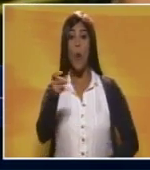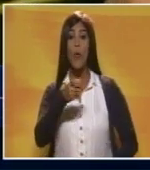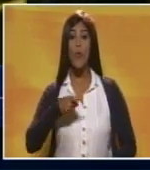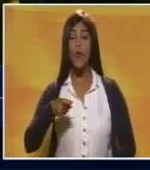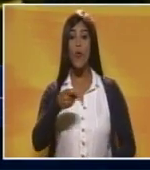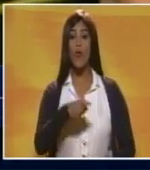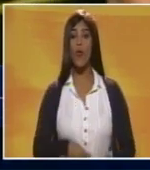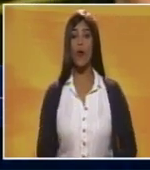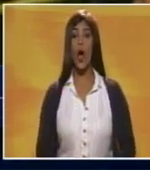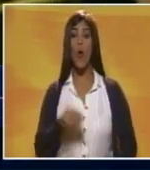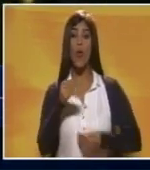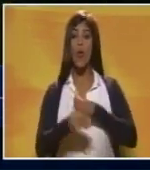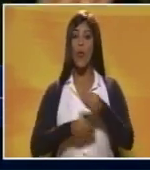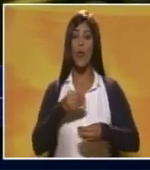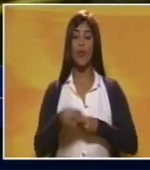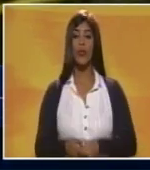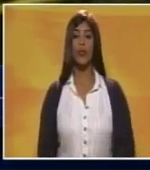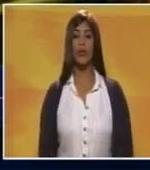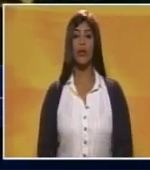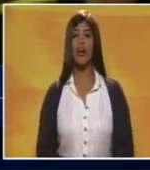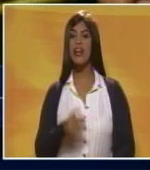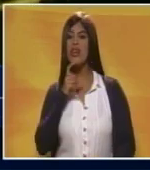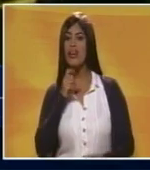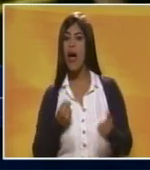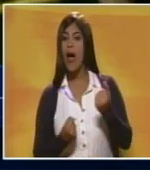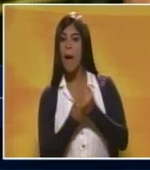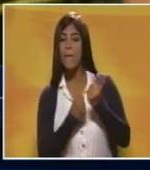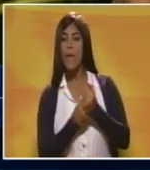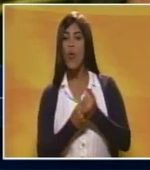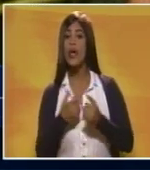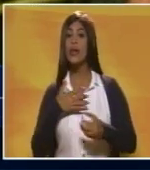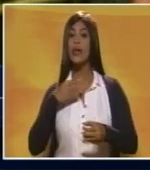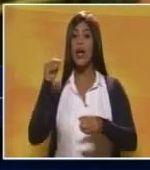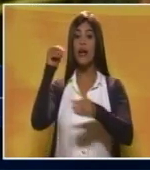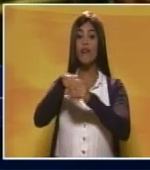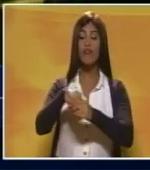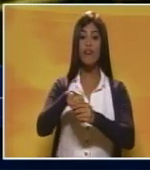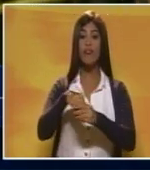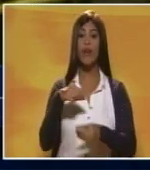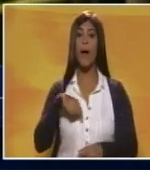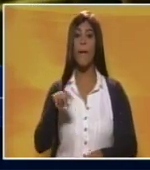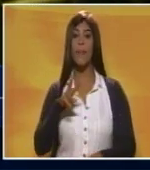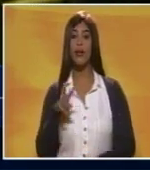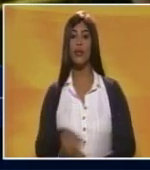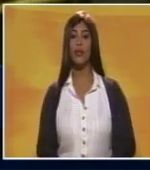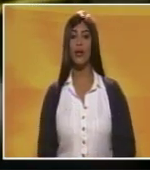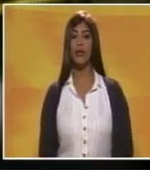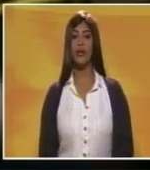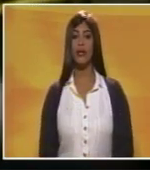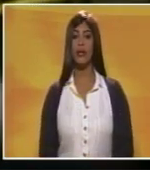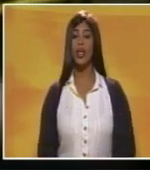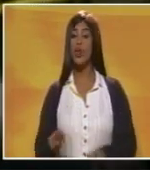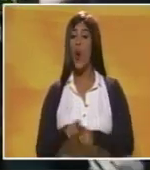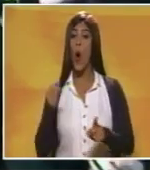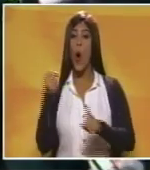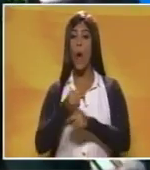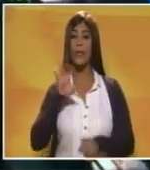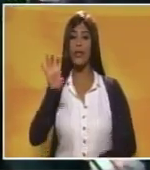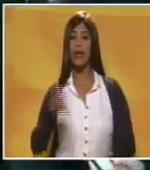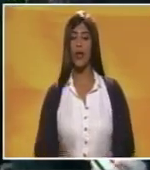buscando cómo les apoyen, cómo intervenga Estados Unidos a favor de su golpe de